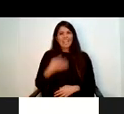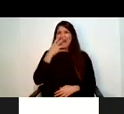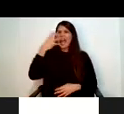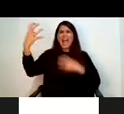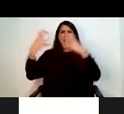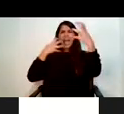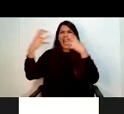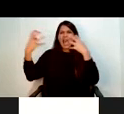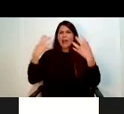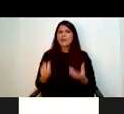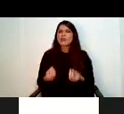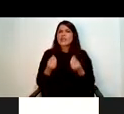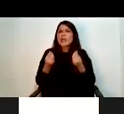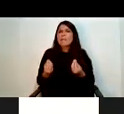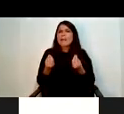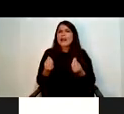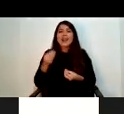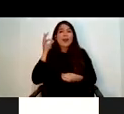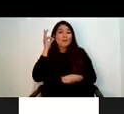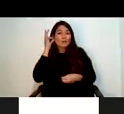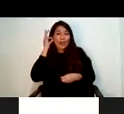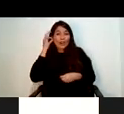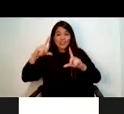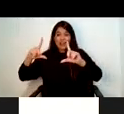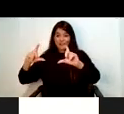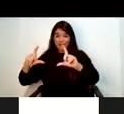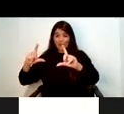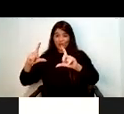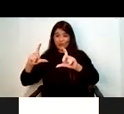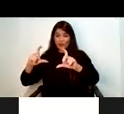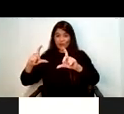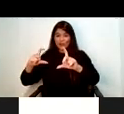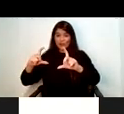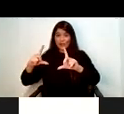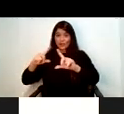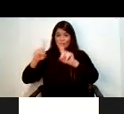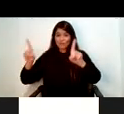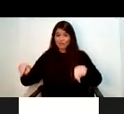Pero ¿qué pasa acá a estas chicas que vemos acá en la diapositiva?